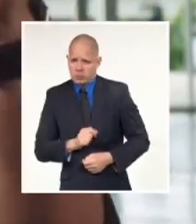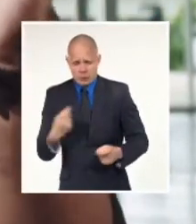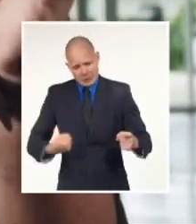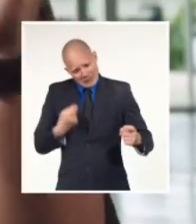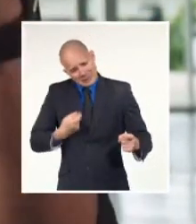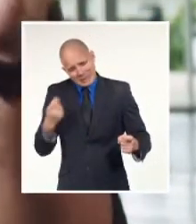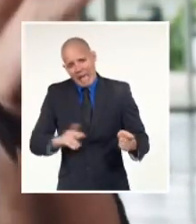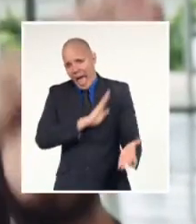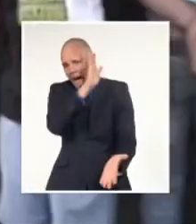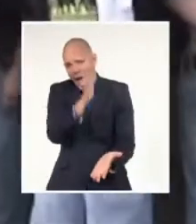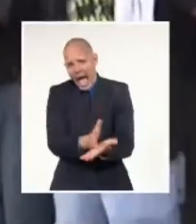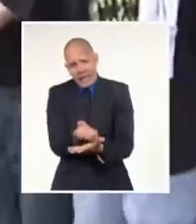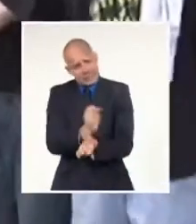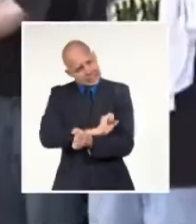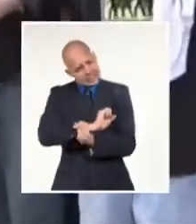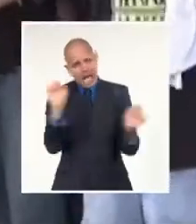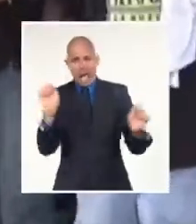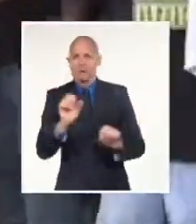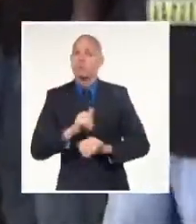sigue, y sigue, y sigue.